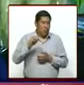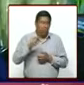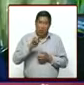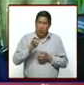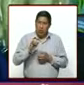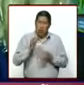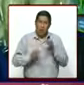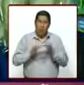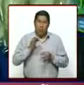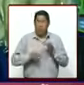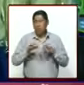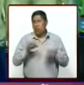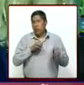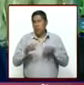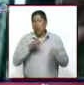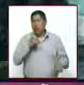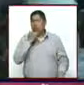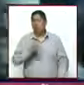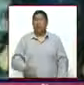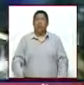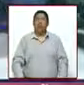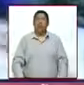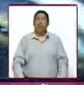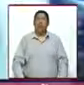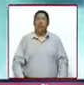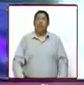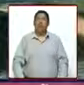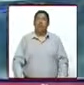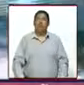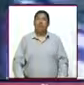desarrolla el juicio, se quede acá detenido preventiva.